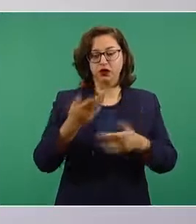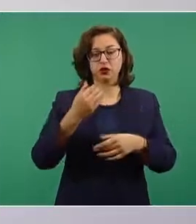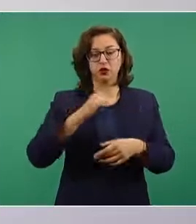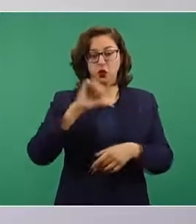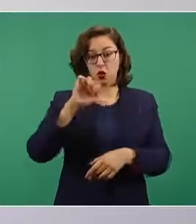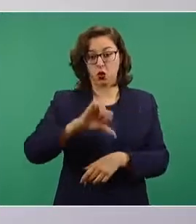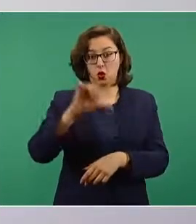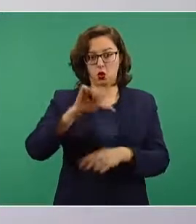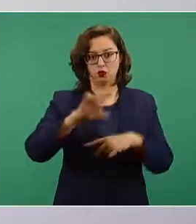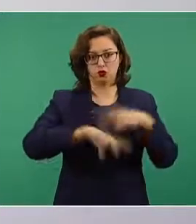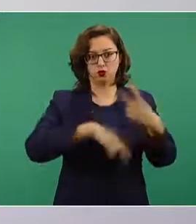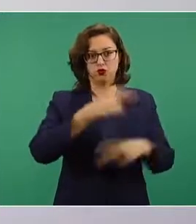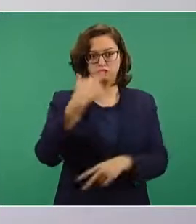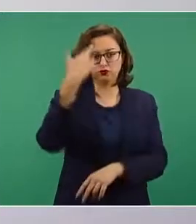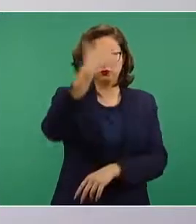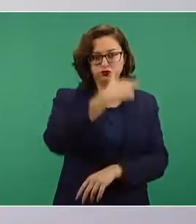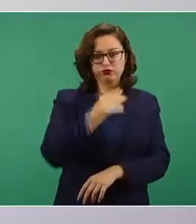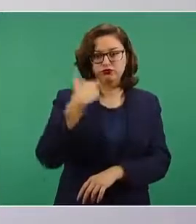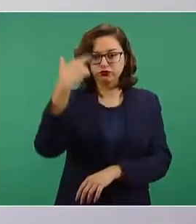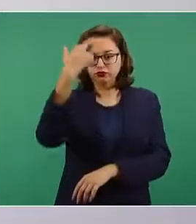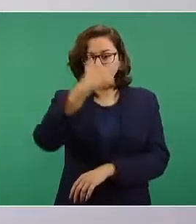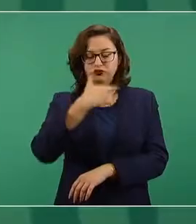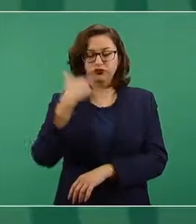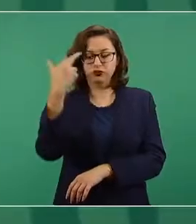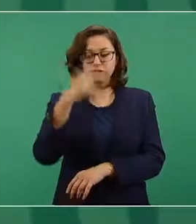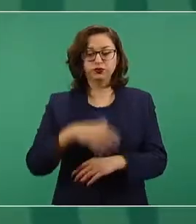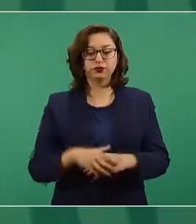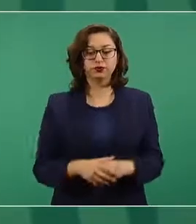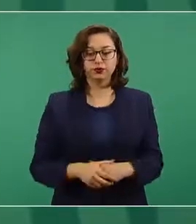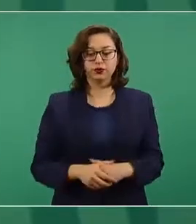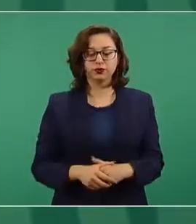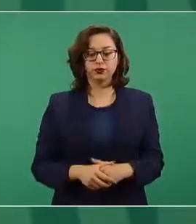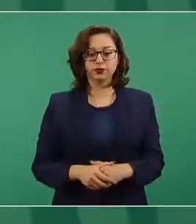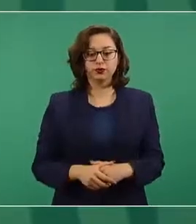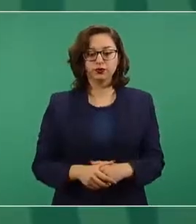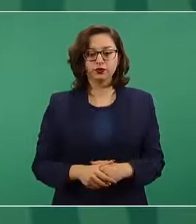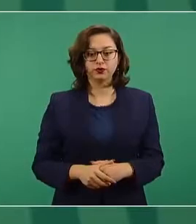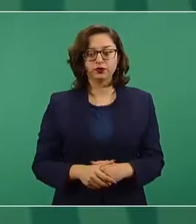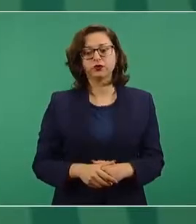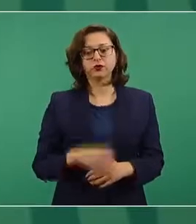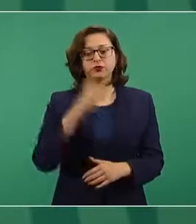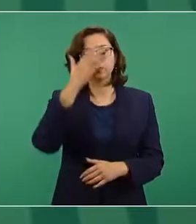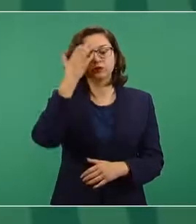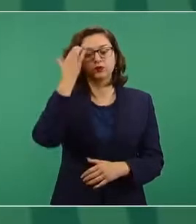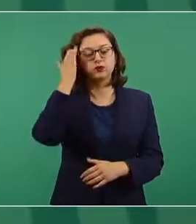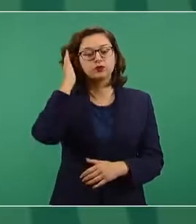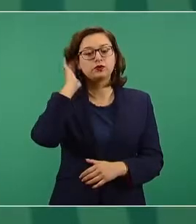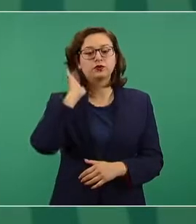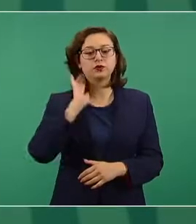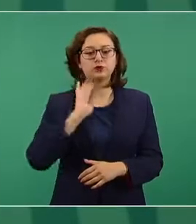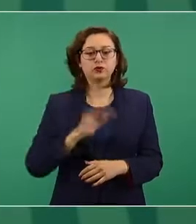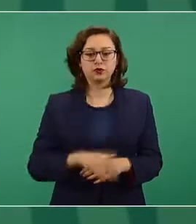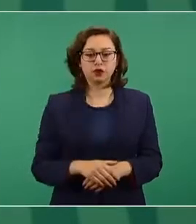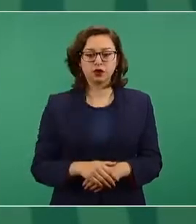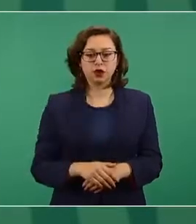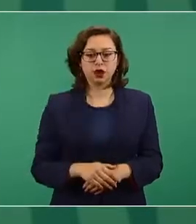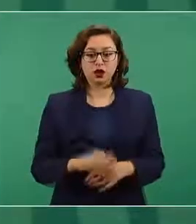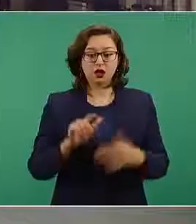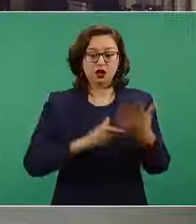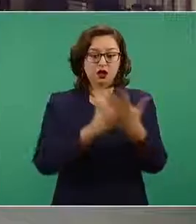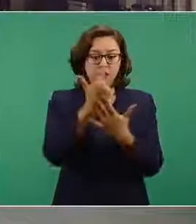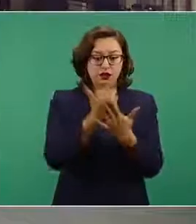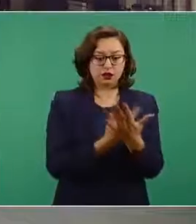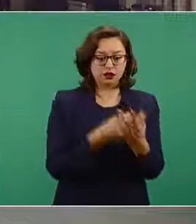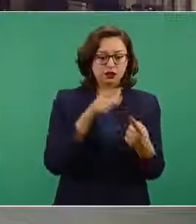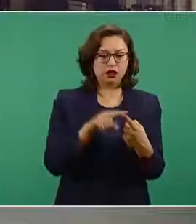evaluación allá. Vamos primero a resolver, quedaron pendientes Shaila y